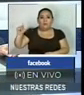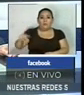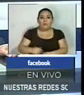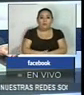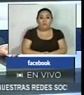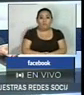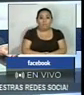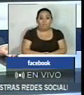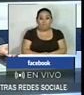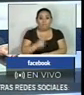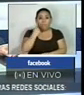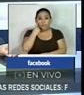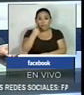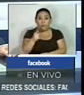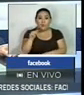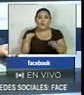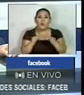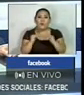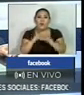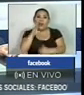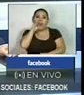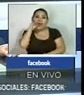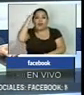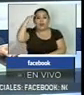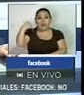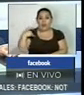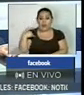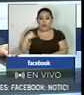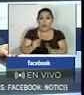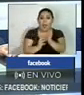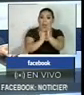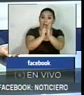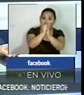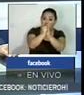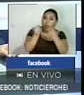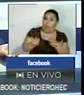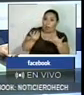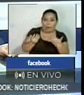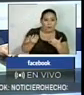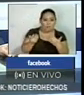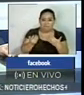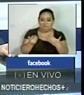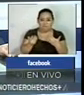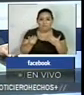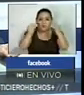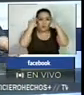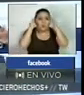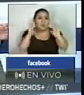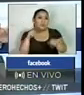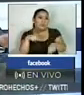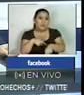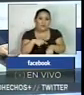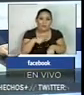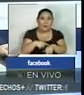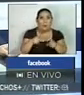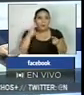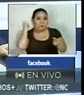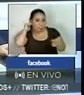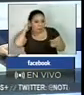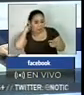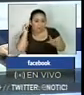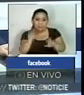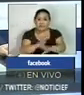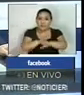No quedamos con esa frase de Marcela Rivera. El cáncer no sabe esperar, no conoce de pretextos una